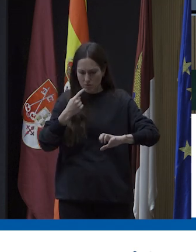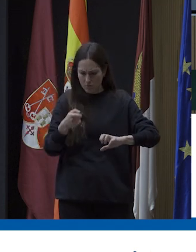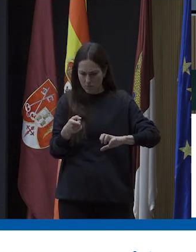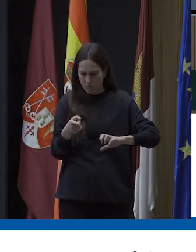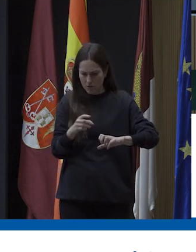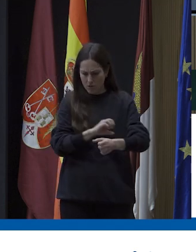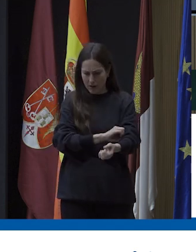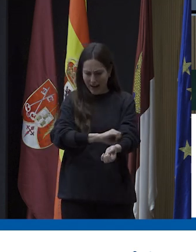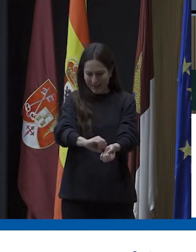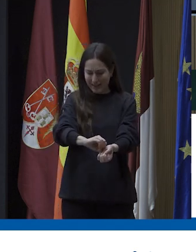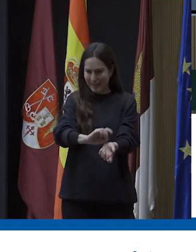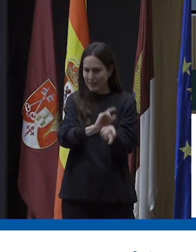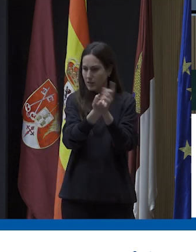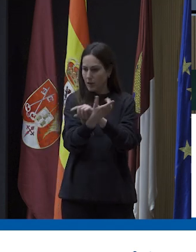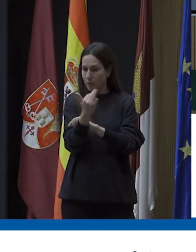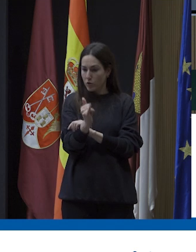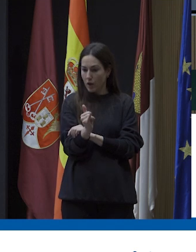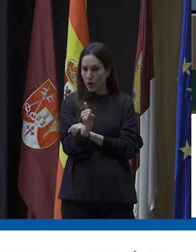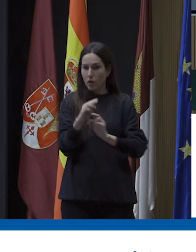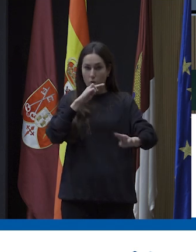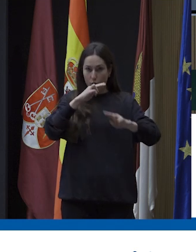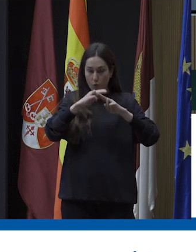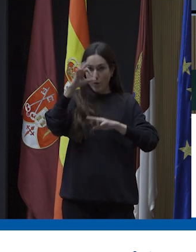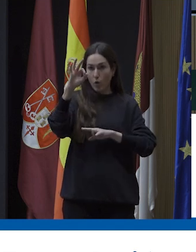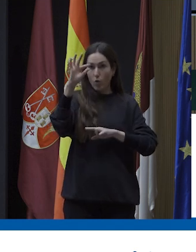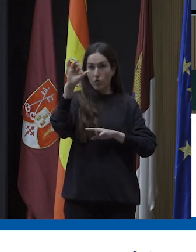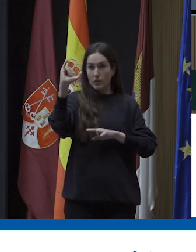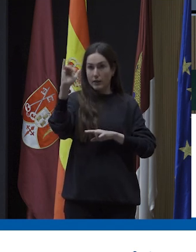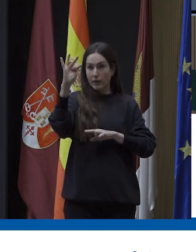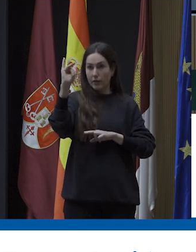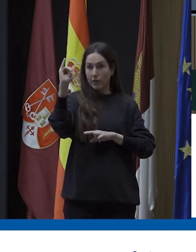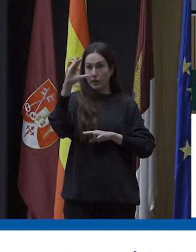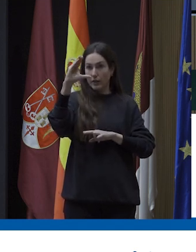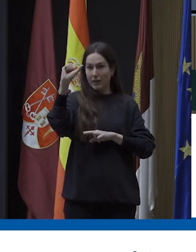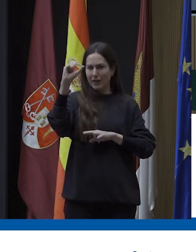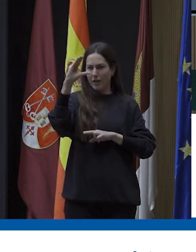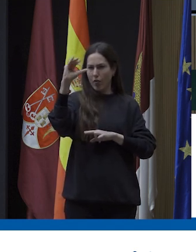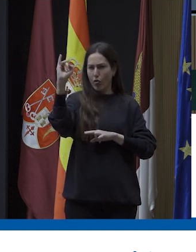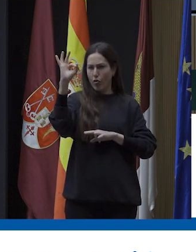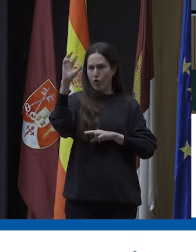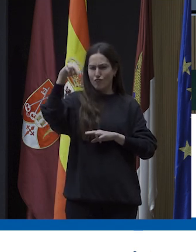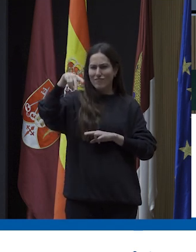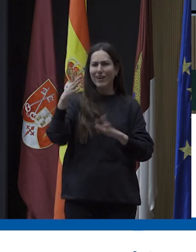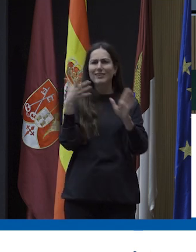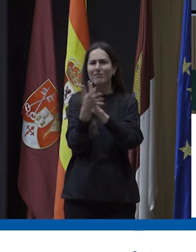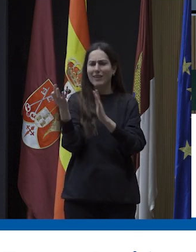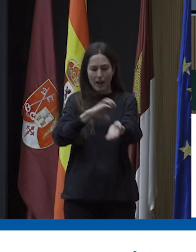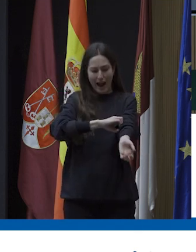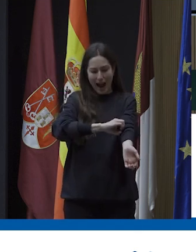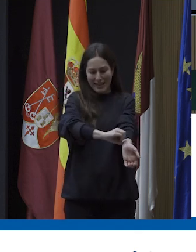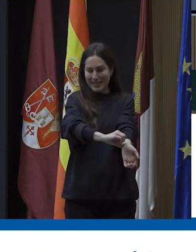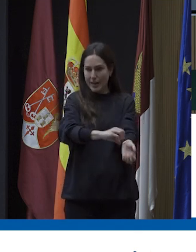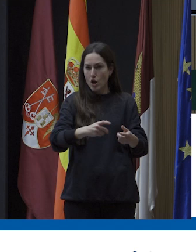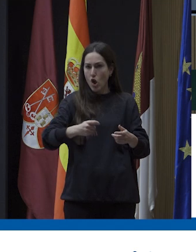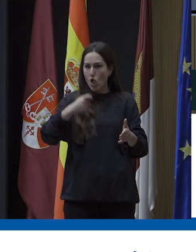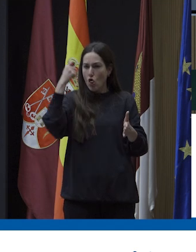arterias coronarias. Entonces se llamaba osificación. Las arterias estaban con más calcio, más duras, y él ya pensaba que